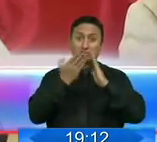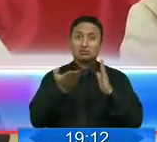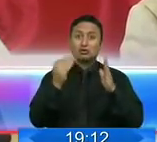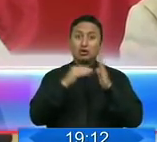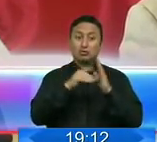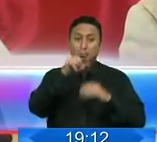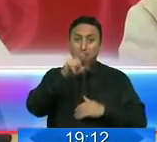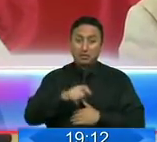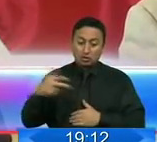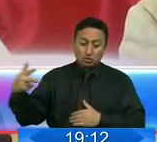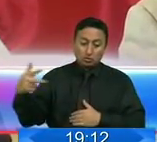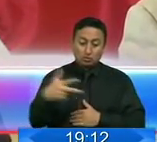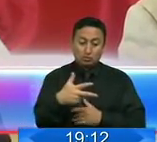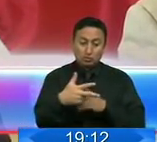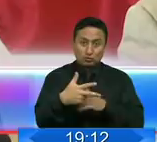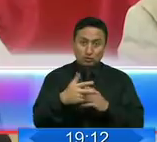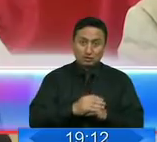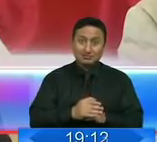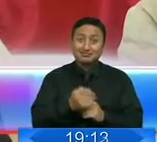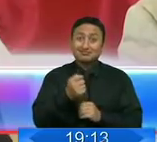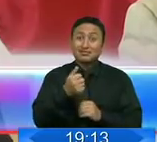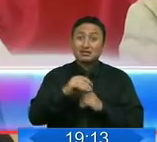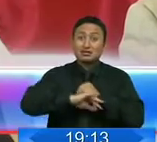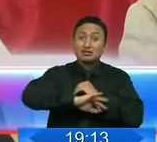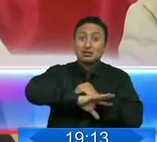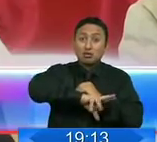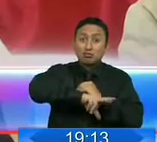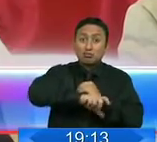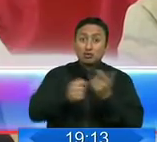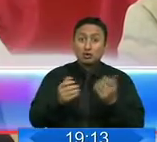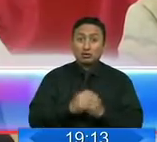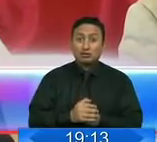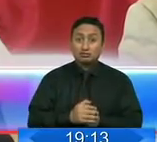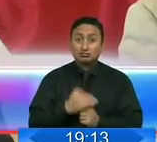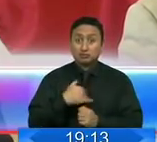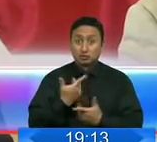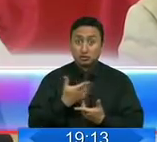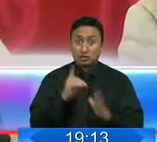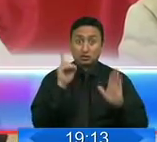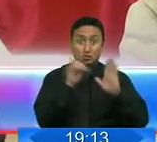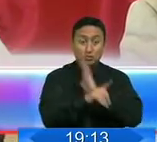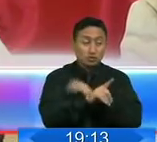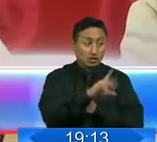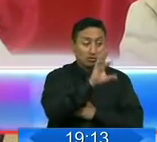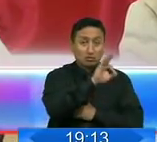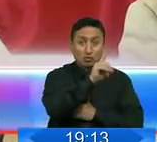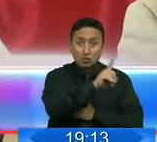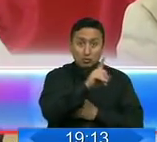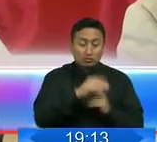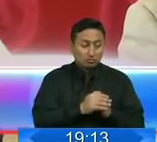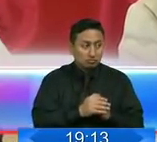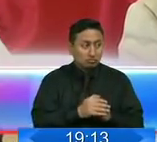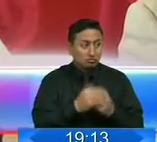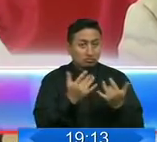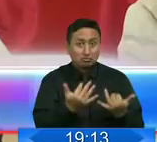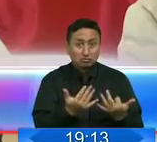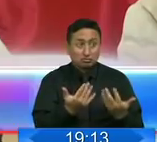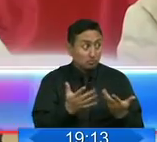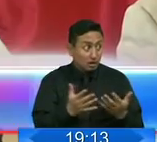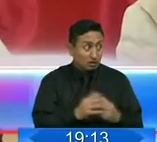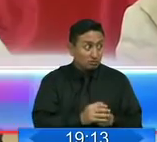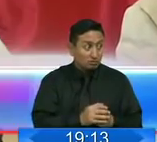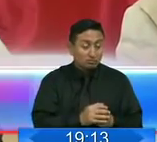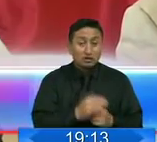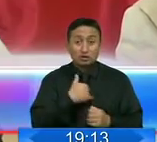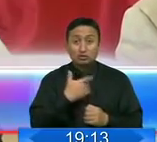de este tipo de delincuencia, que lo hemos denunciado, pero esperamos trabajar una vez que asumamos las